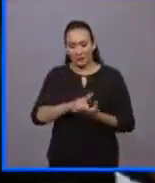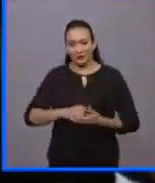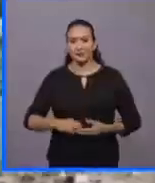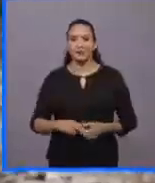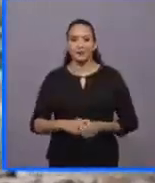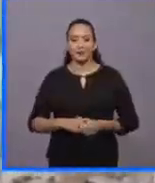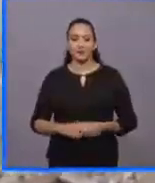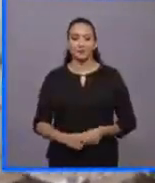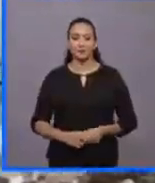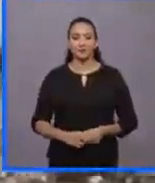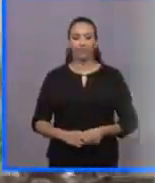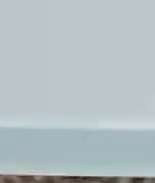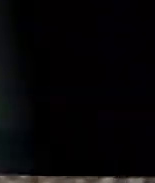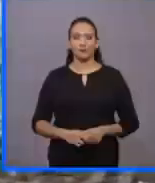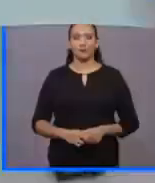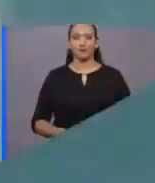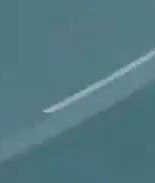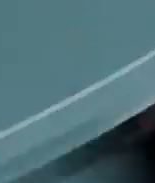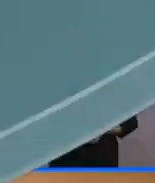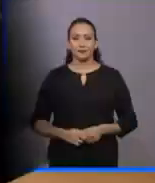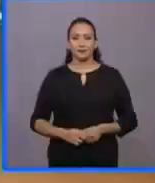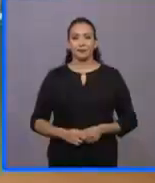ley.